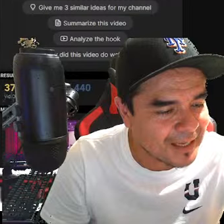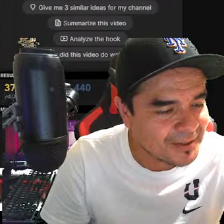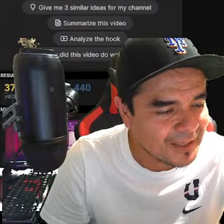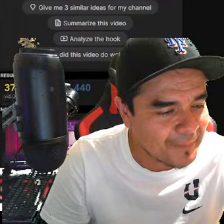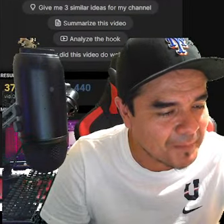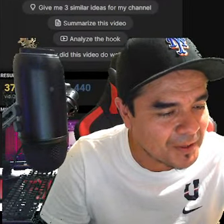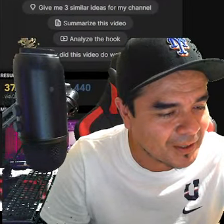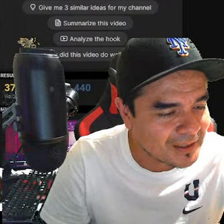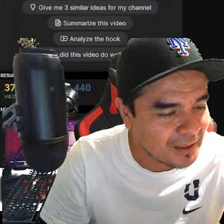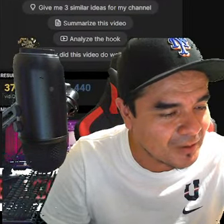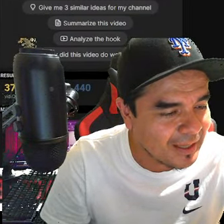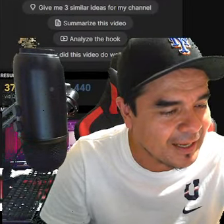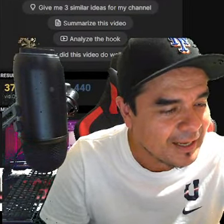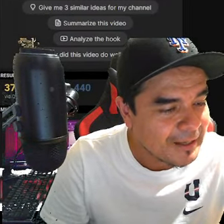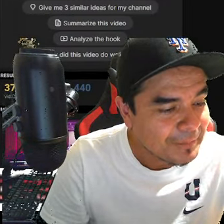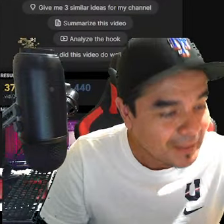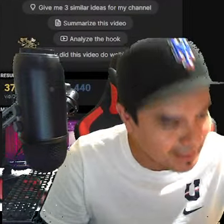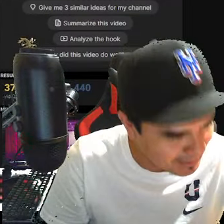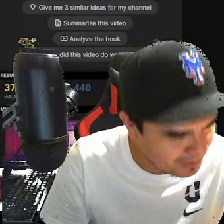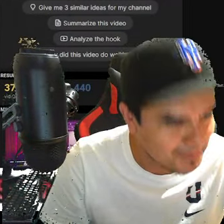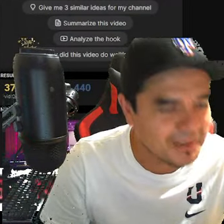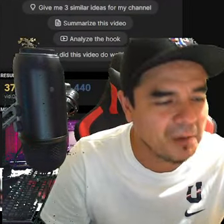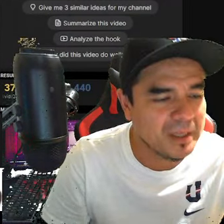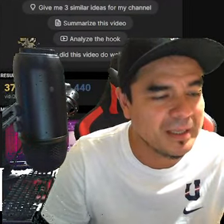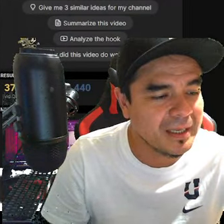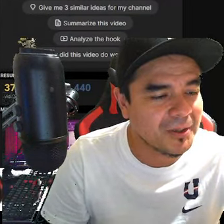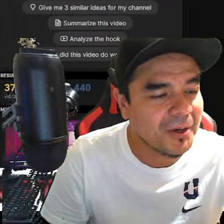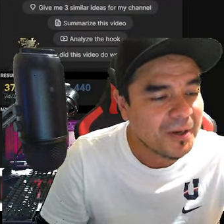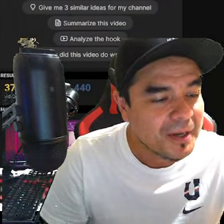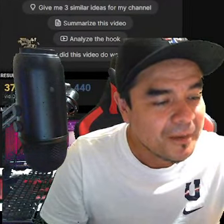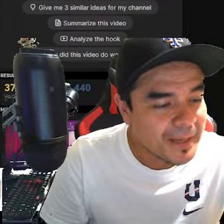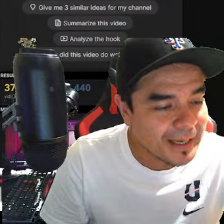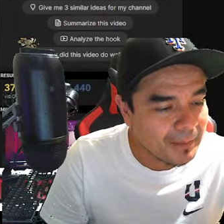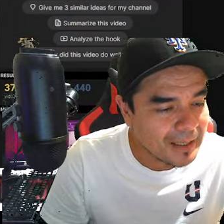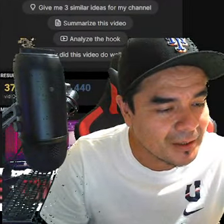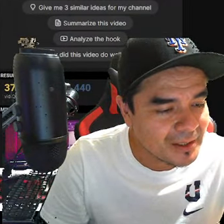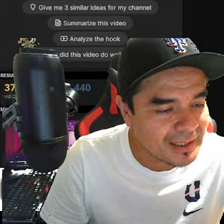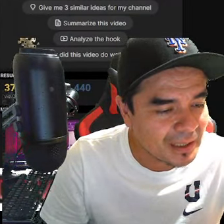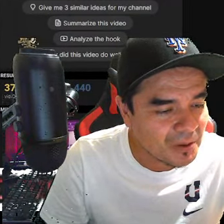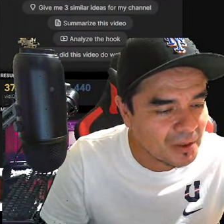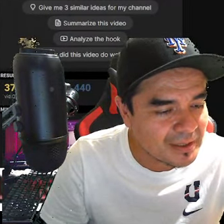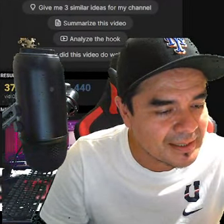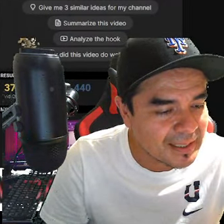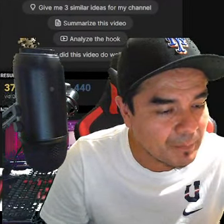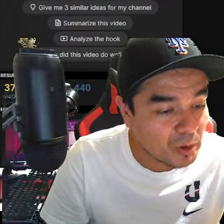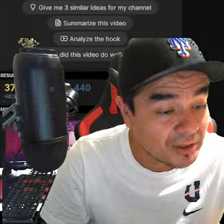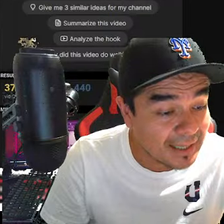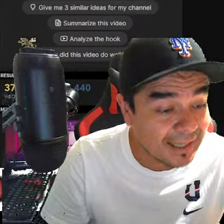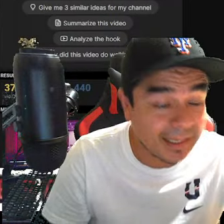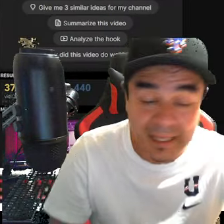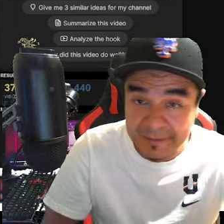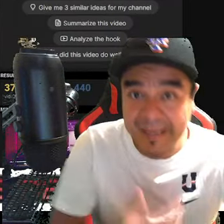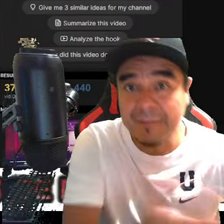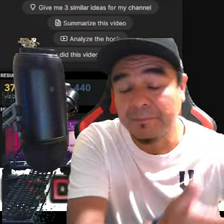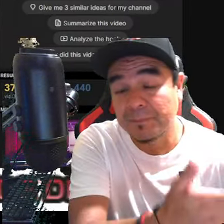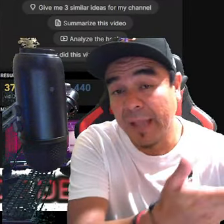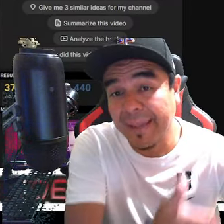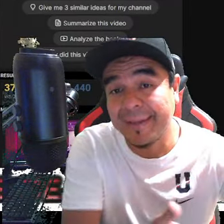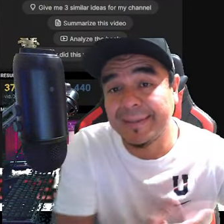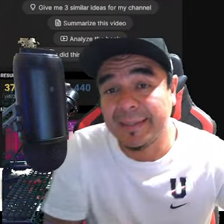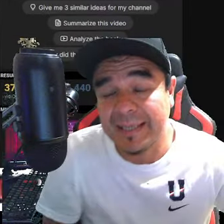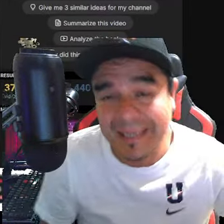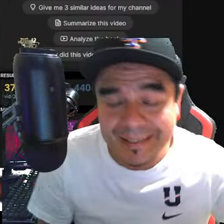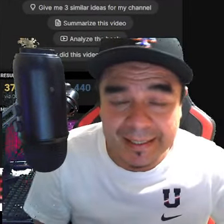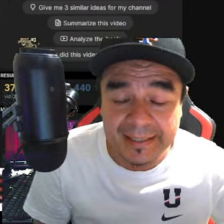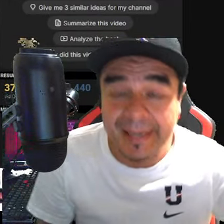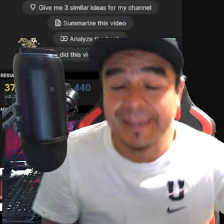fuerte abrazo, ya me pidió que lo saludara. Ya saludamos al buen Nico. Miguel Mendoza, saludos desde Montreal, Canadá. Vean, hay